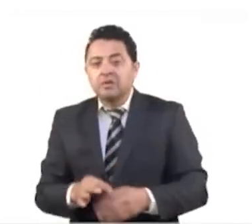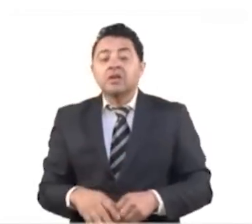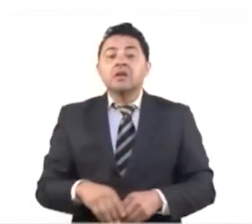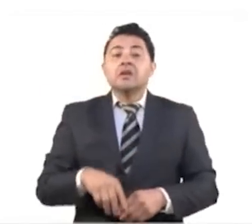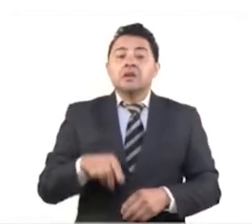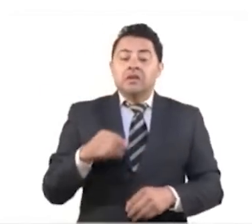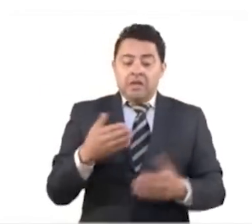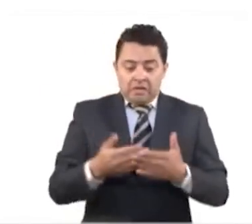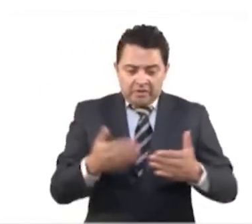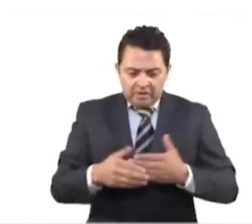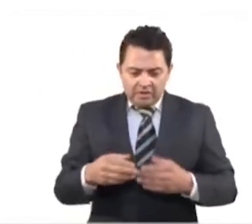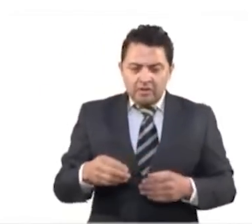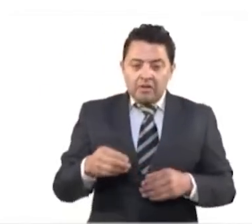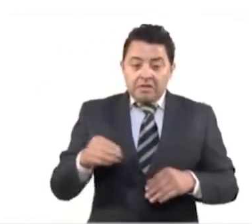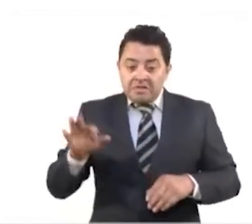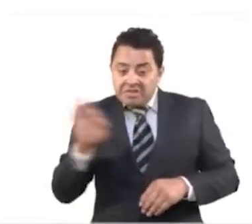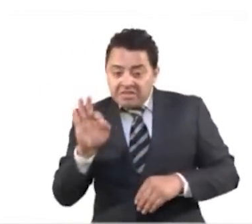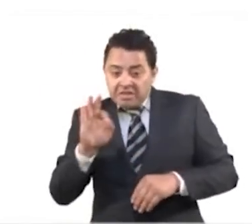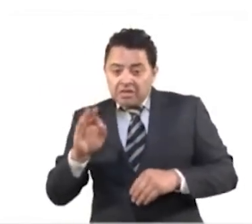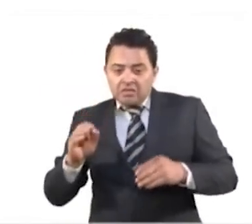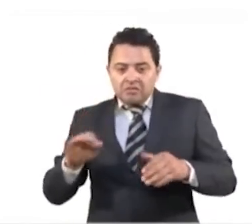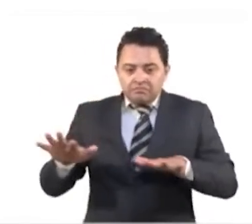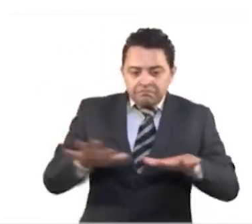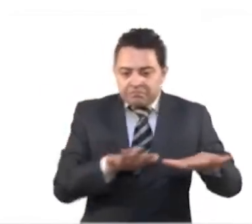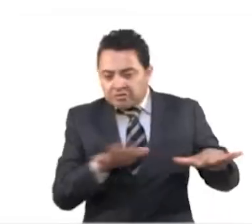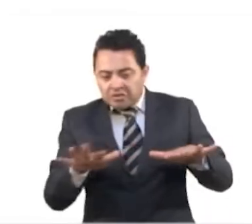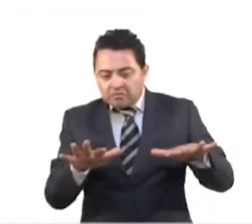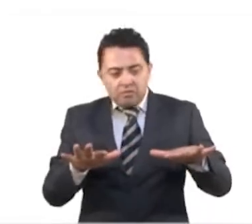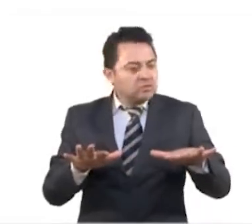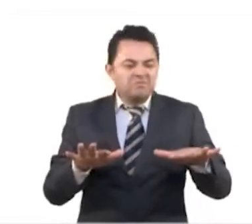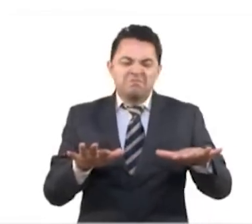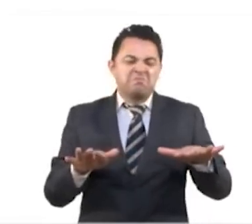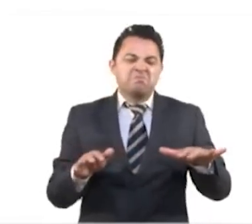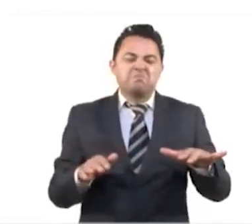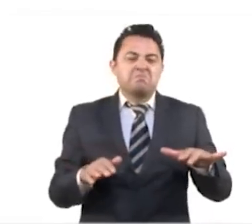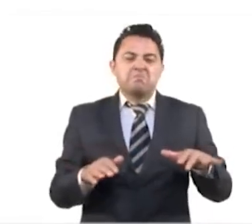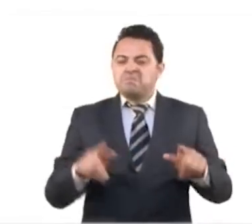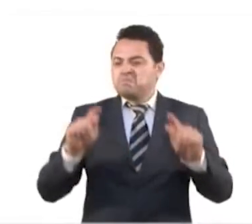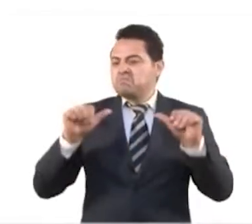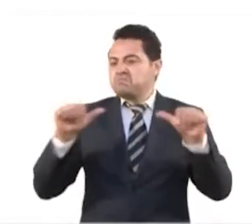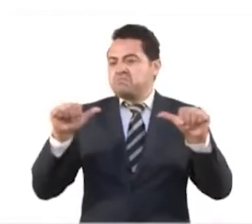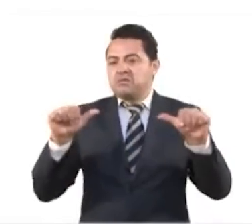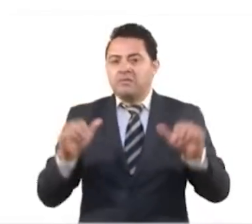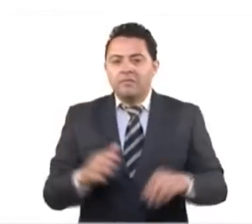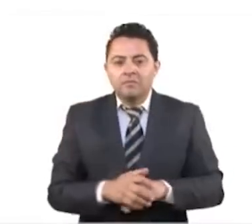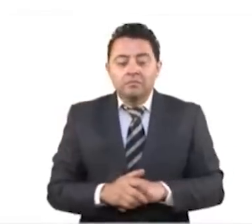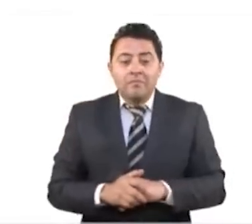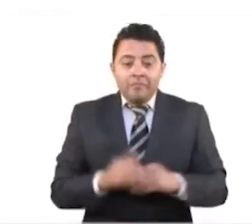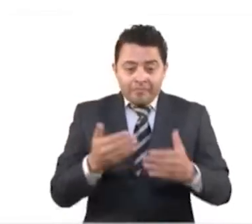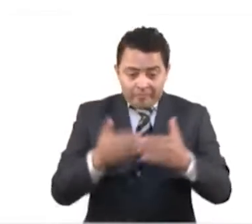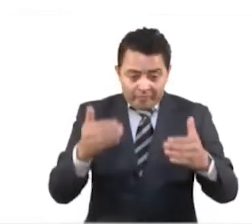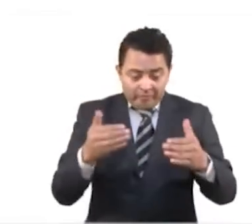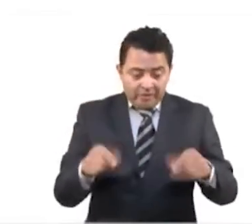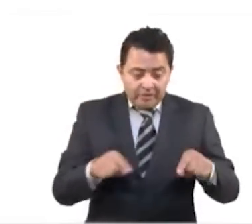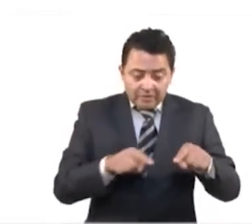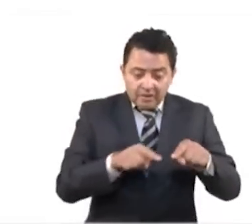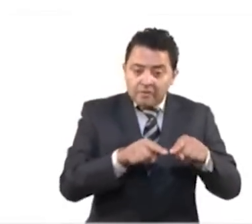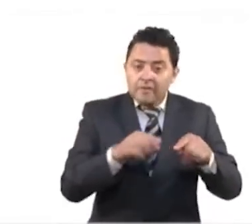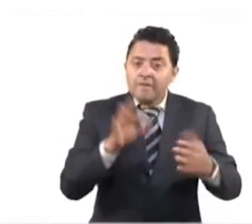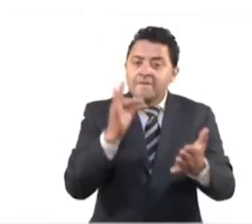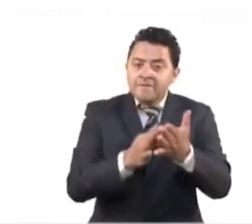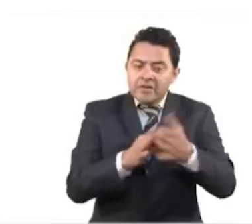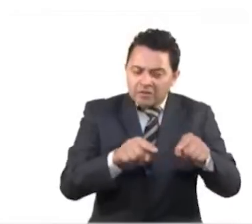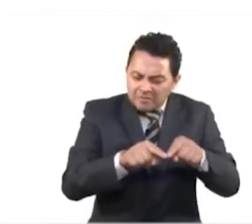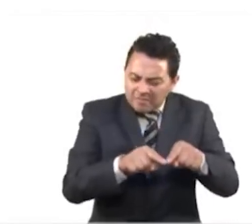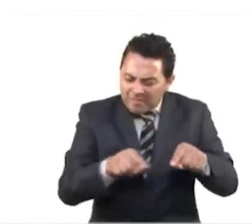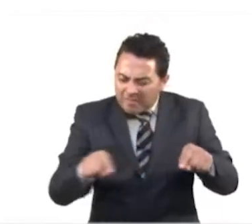sismo o movimiento de suelos. La obra fundamental de la rehabilitación y reforzamiento tuvo